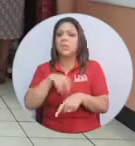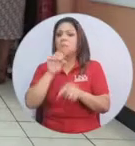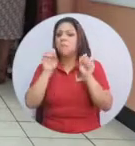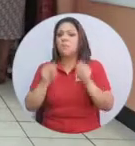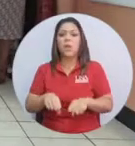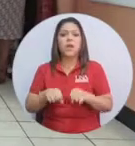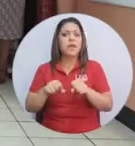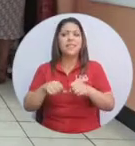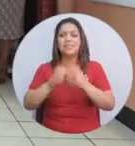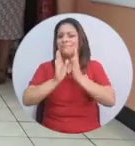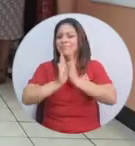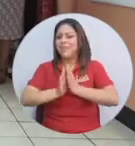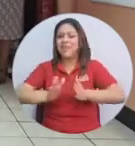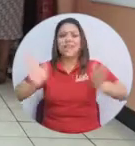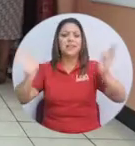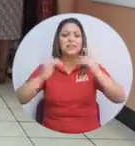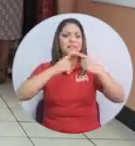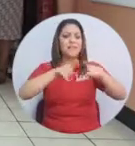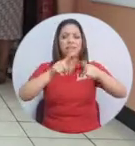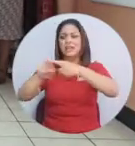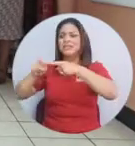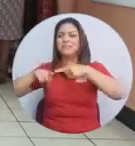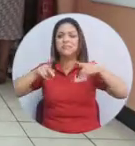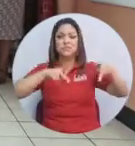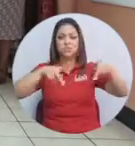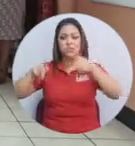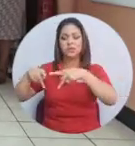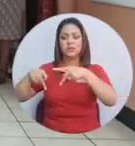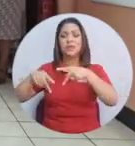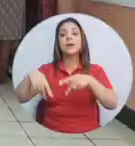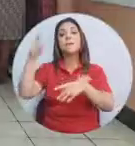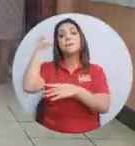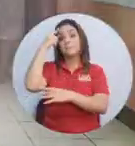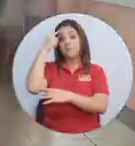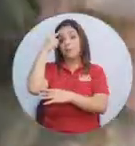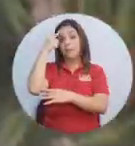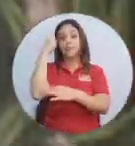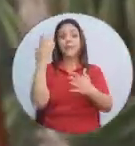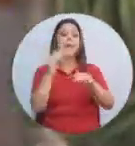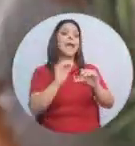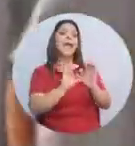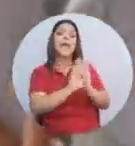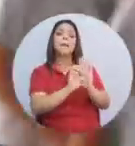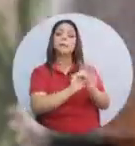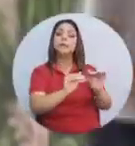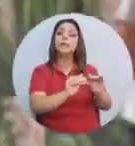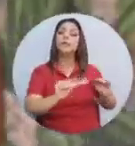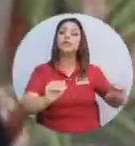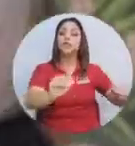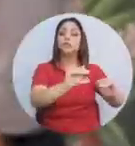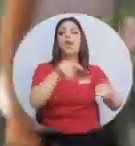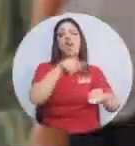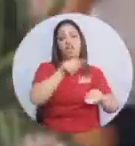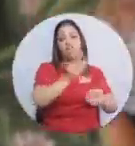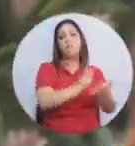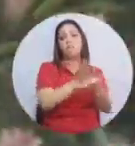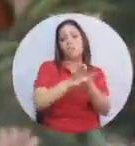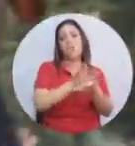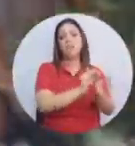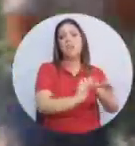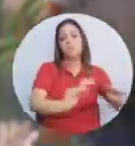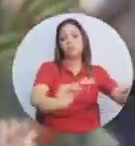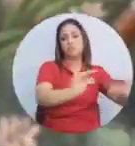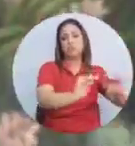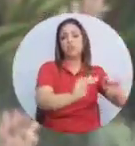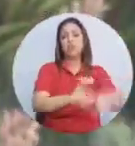pares. Absolutamente, y muy importante, creíamos que era, si estás en el kinder, entre chiquitos y chiquitas del kinder, si estás en la escuela, entre los